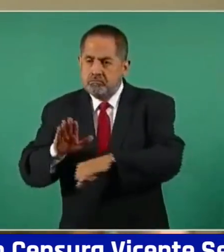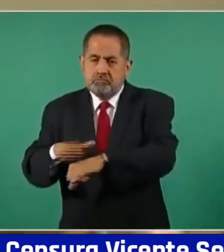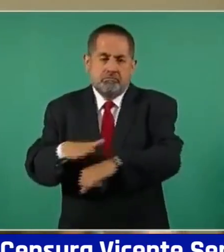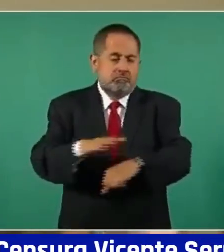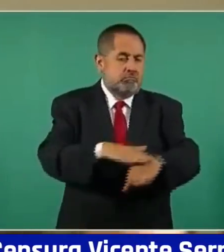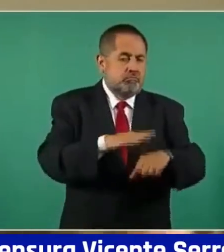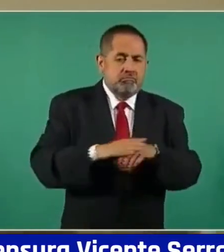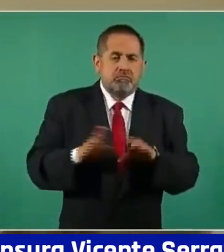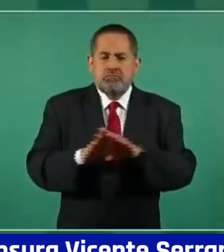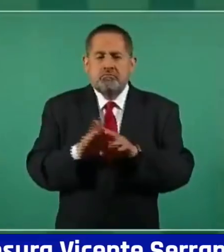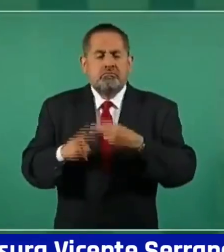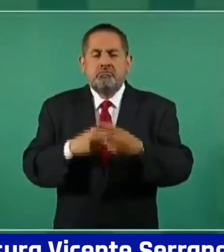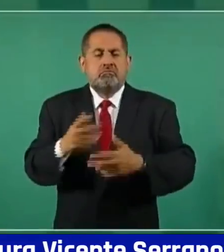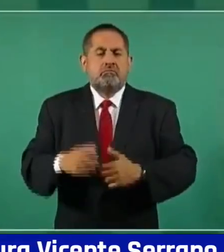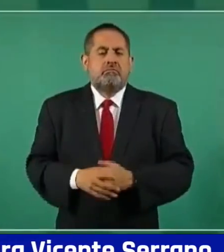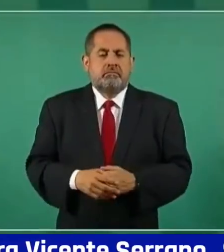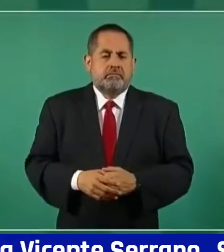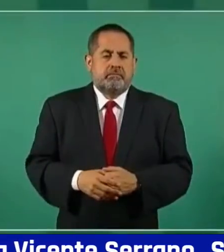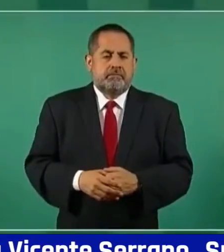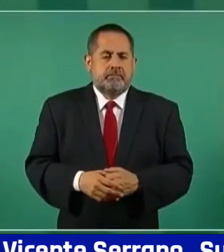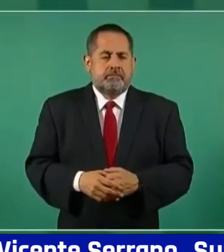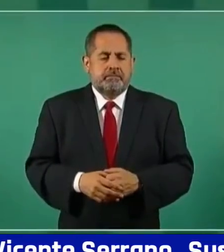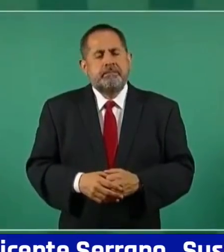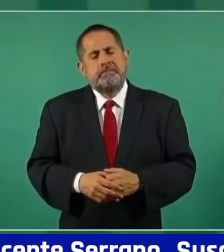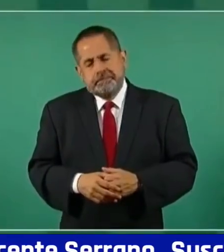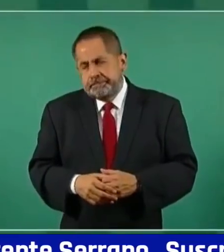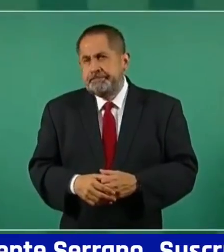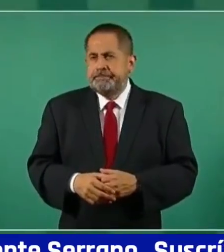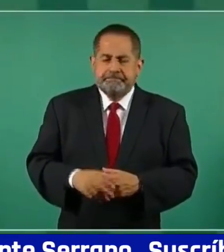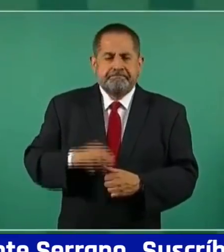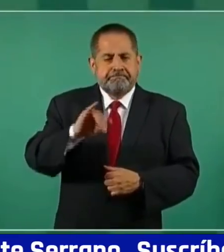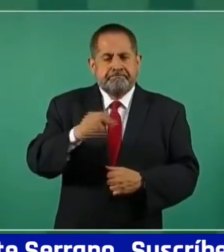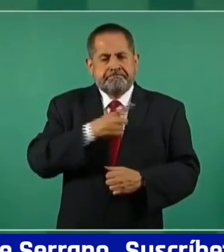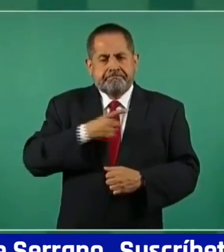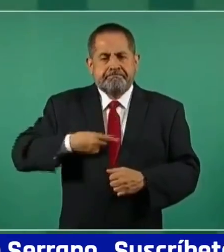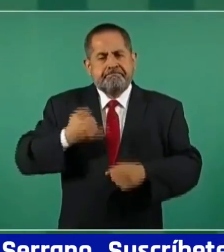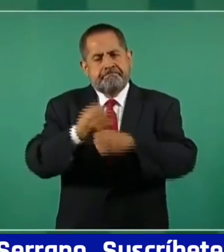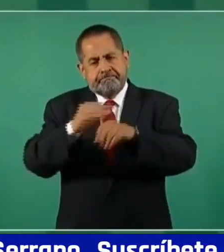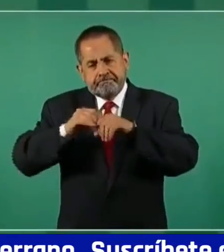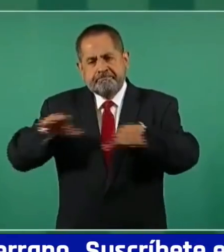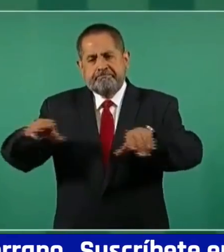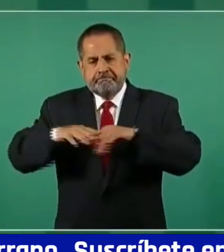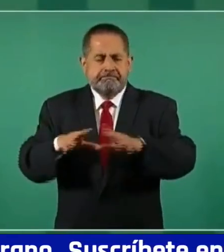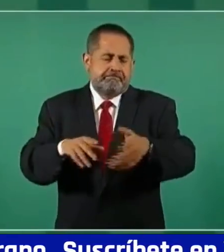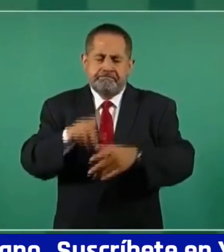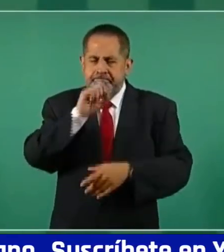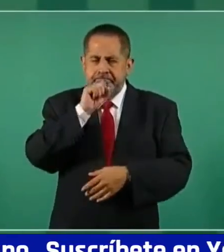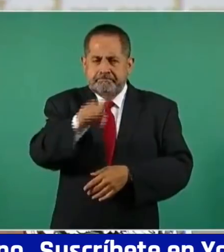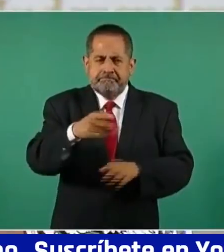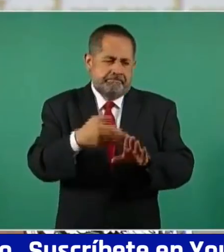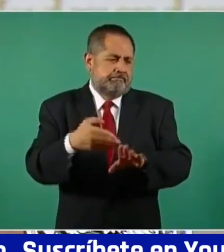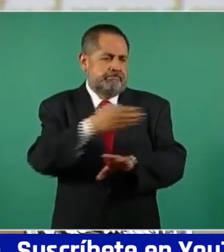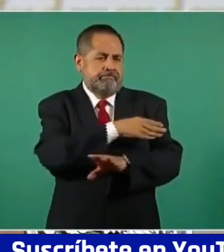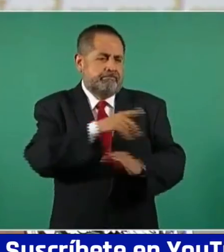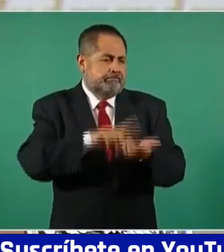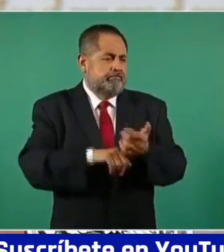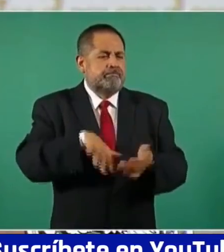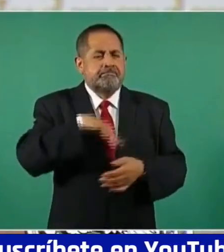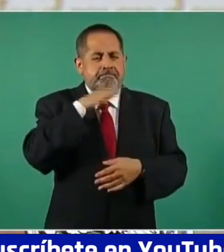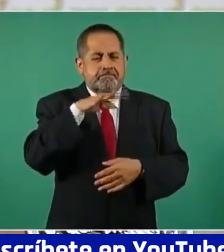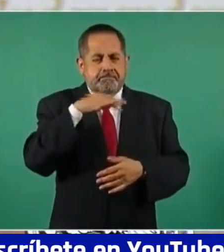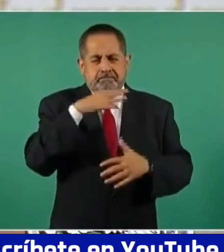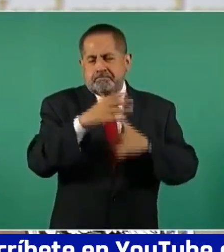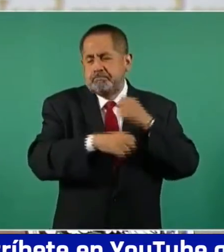con relación a esto. Sí, hay que informar y es lo mismo, ¿no? La corrupción que